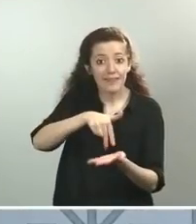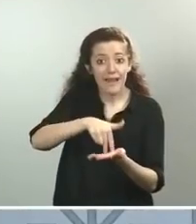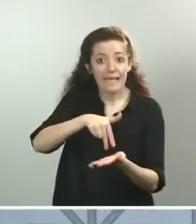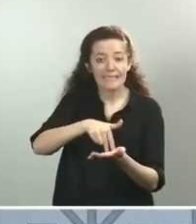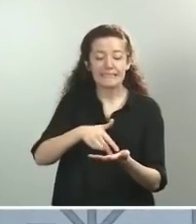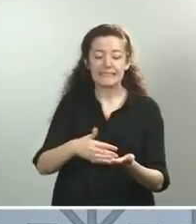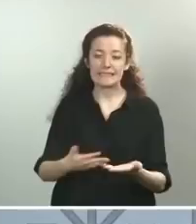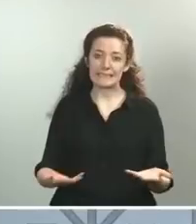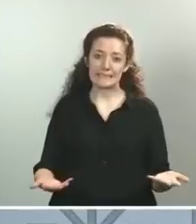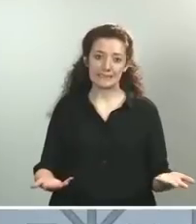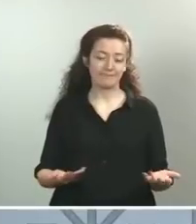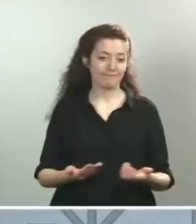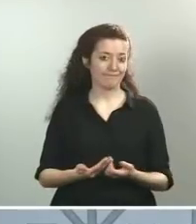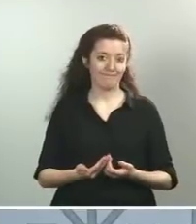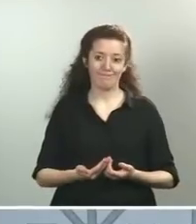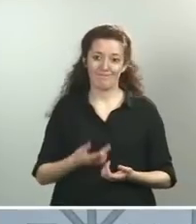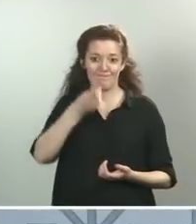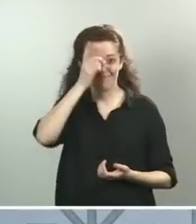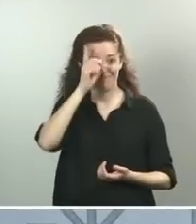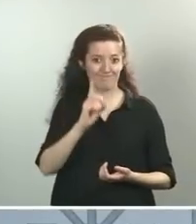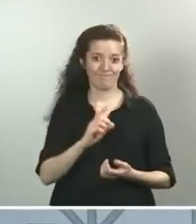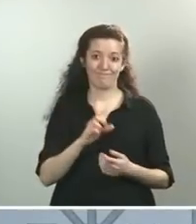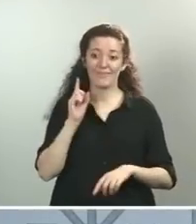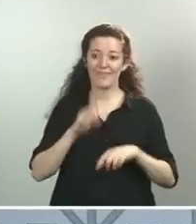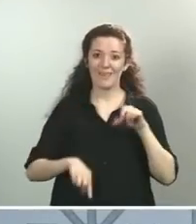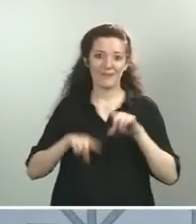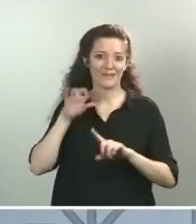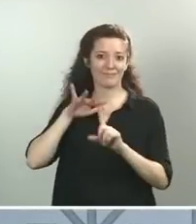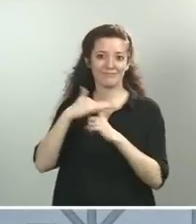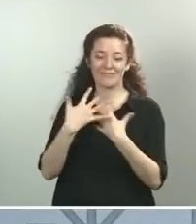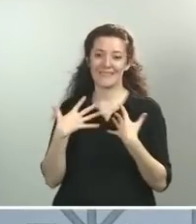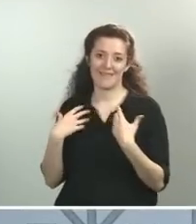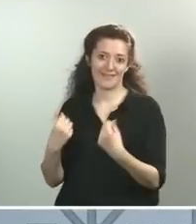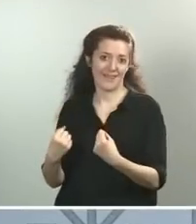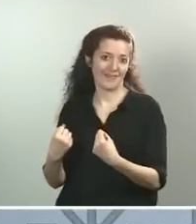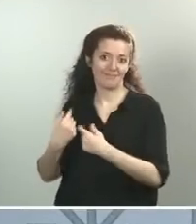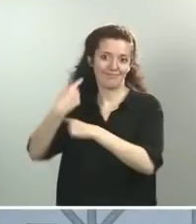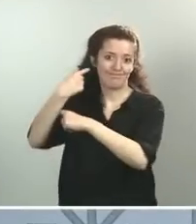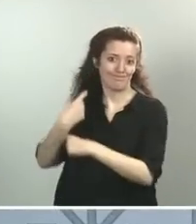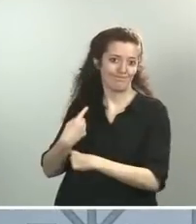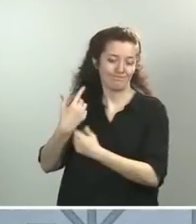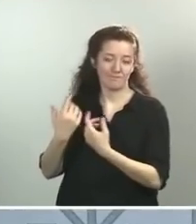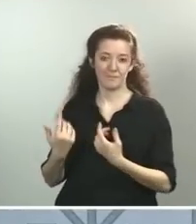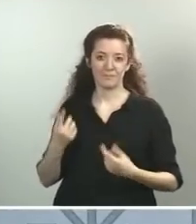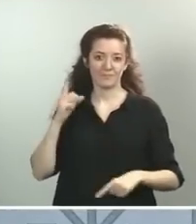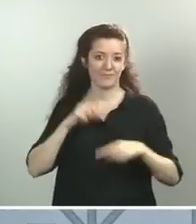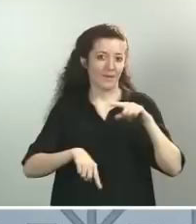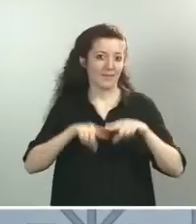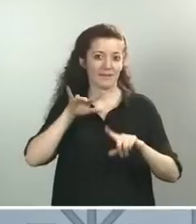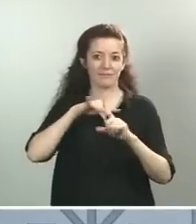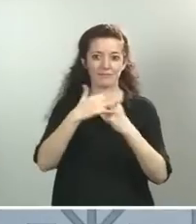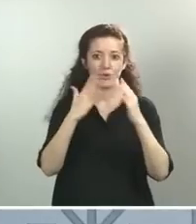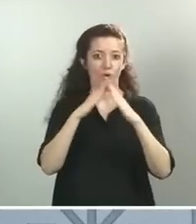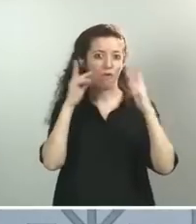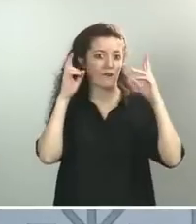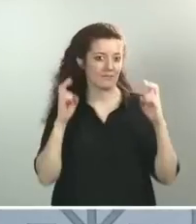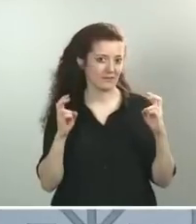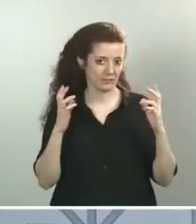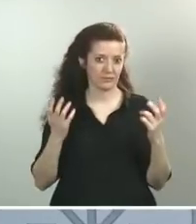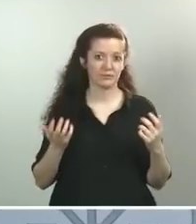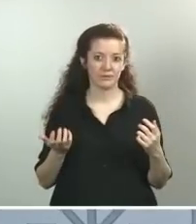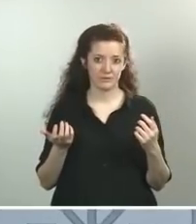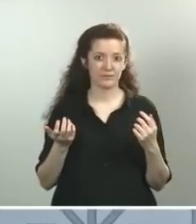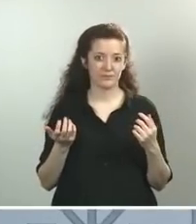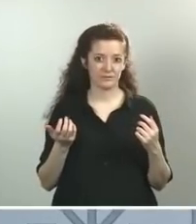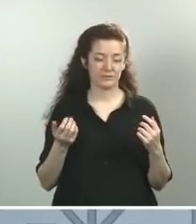porque depende dos criterios sanitarios que se tengan que adoptar e da situación de confinamento en que estemos todavía en junio.